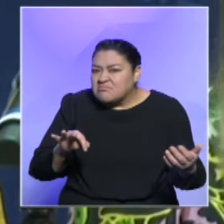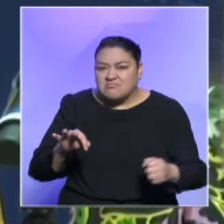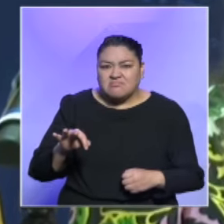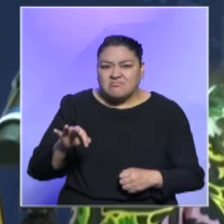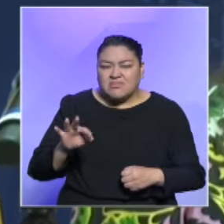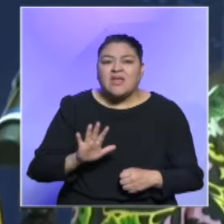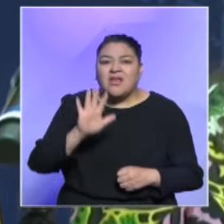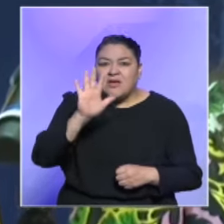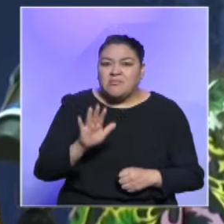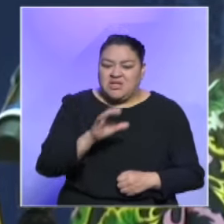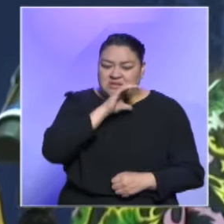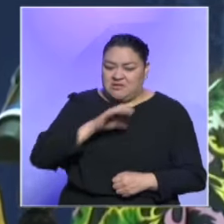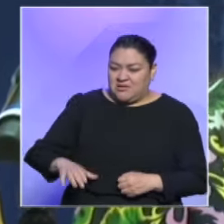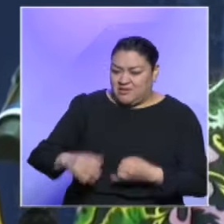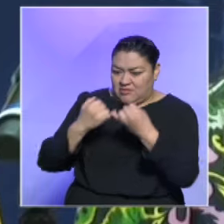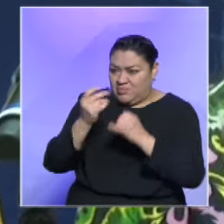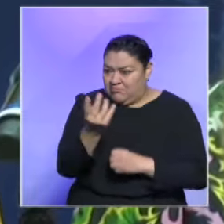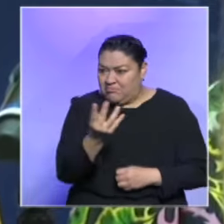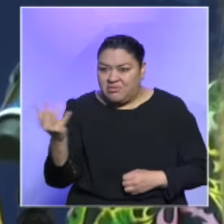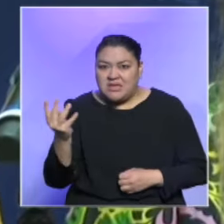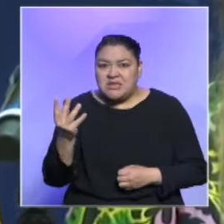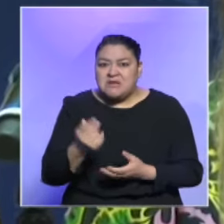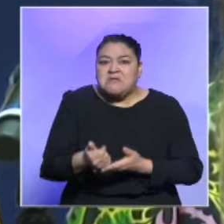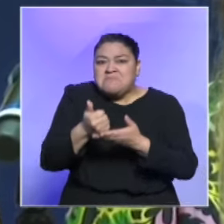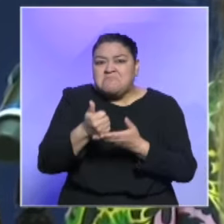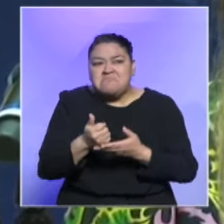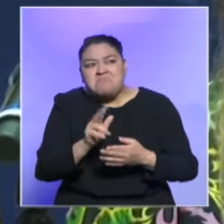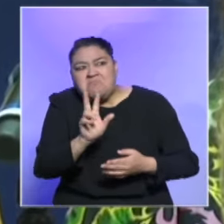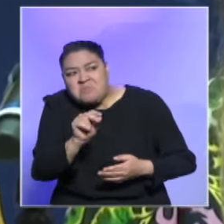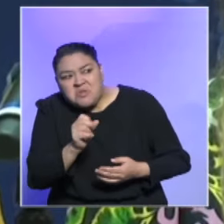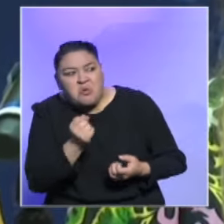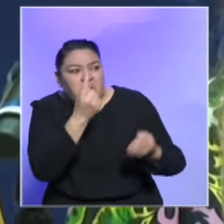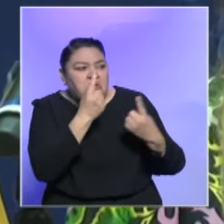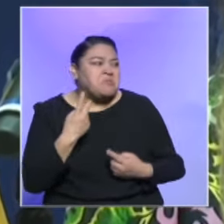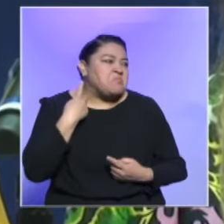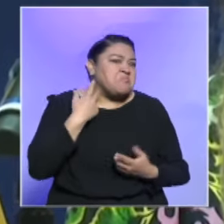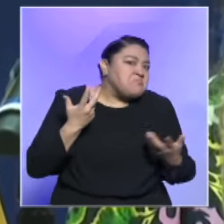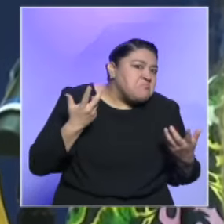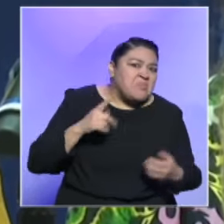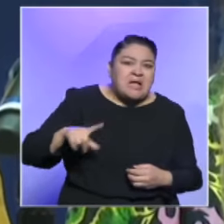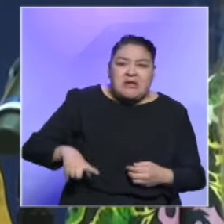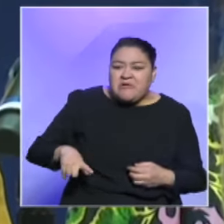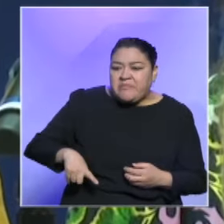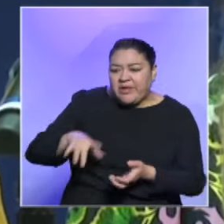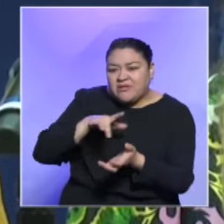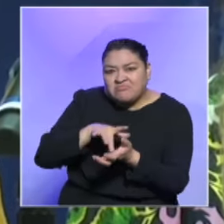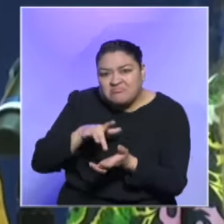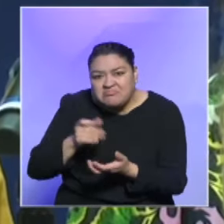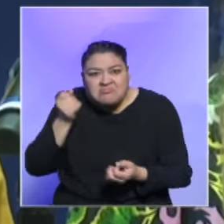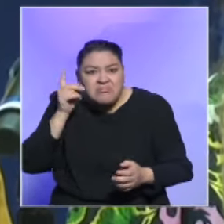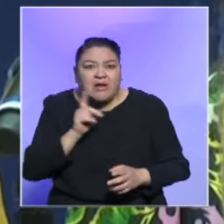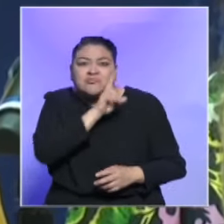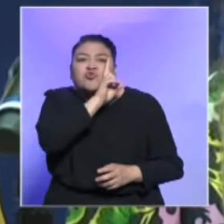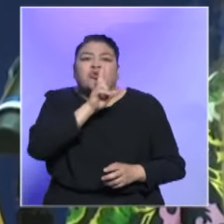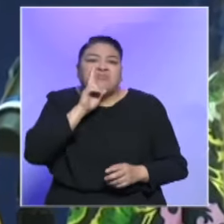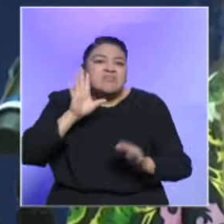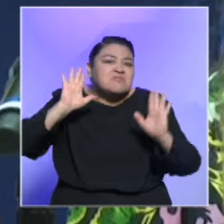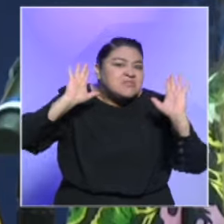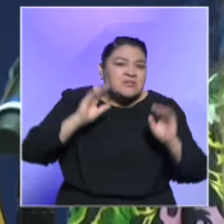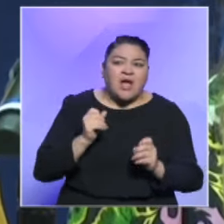pareciera que no han servido de mucho. Es decir, han servido para intereses políticos del gobierno, de algunos medios y de